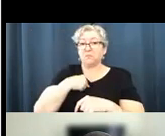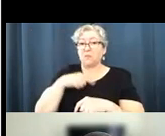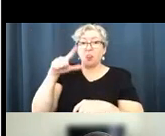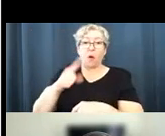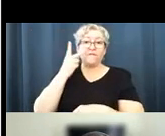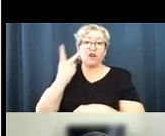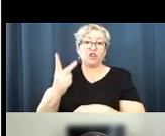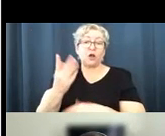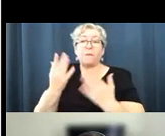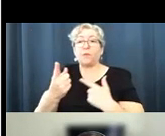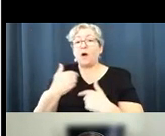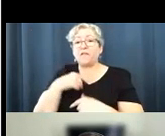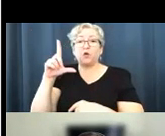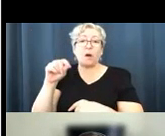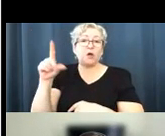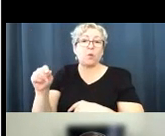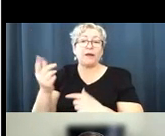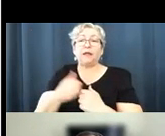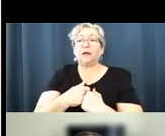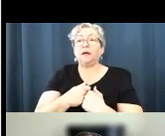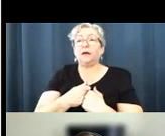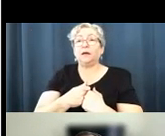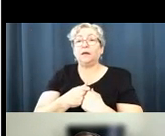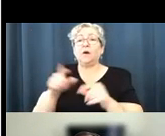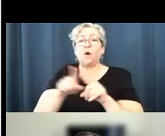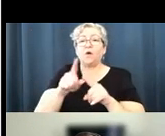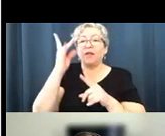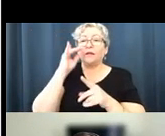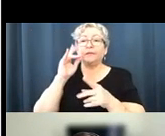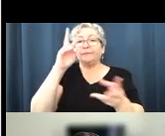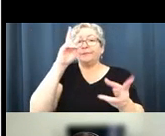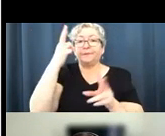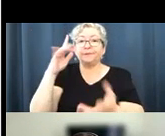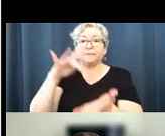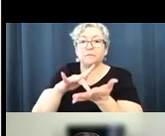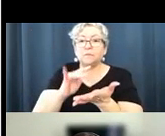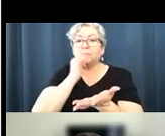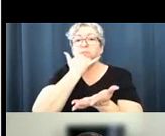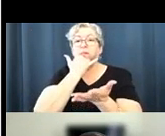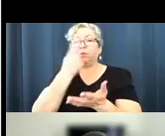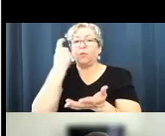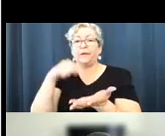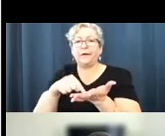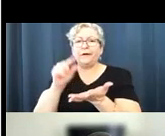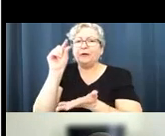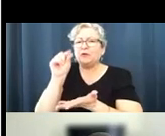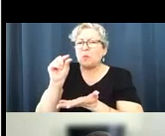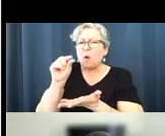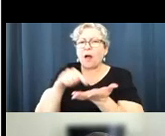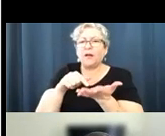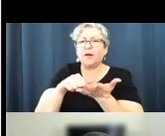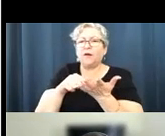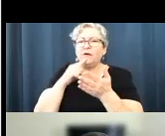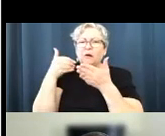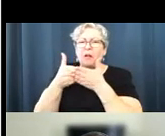no tenga un problema de visión. Y también puede ver tocar un botón incorrectamente porque el botón